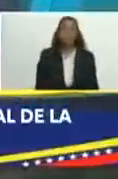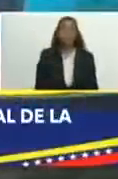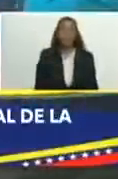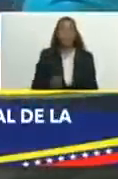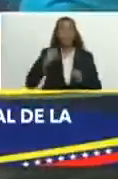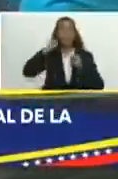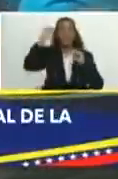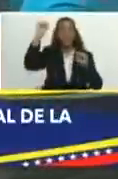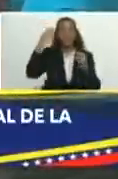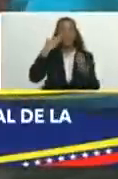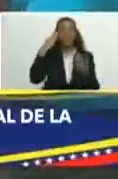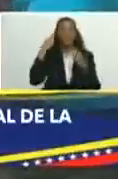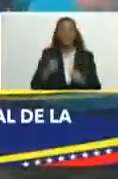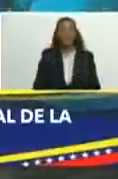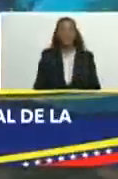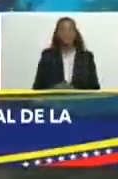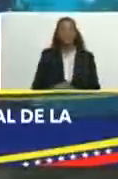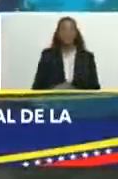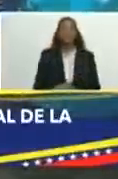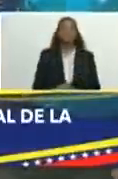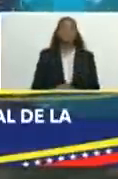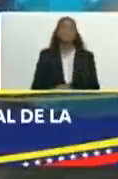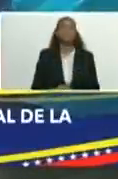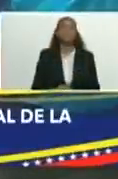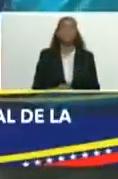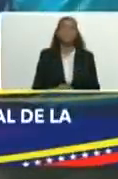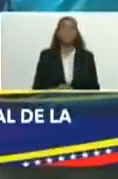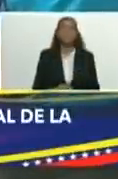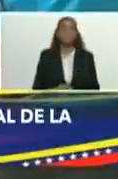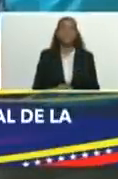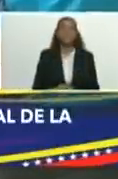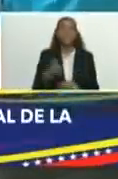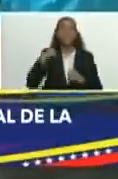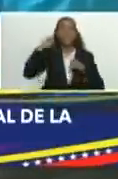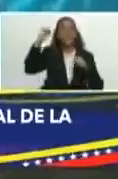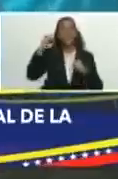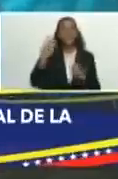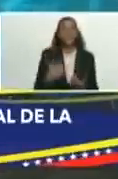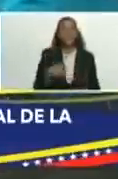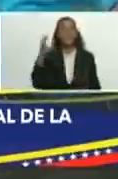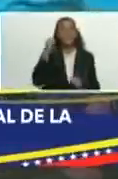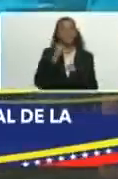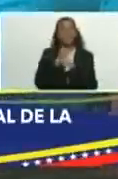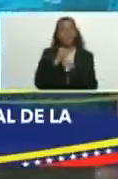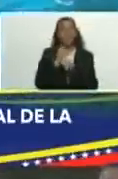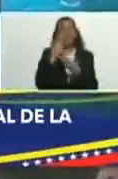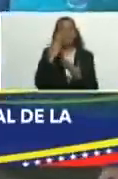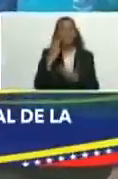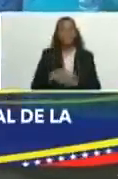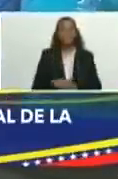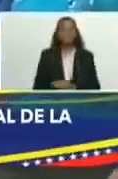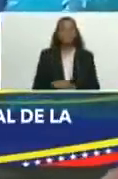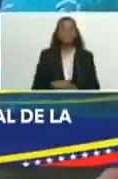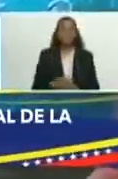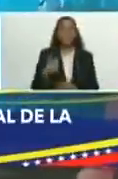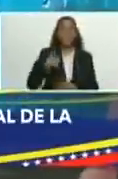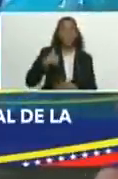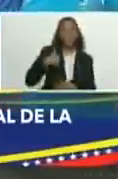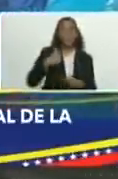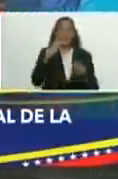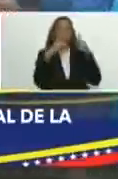¡Victoria segura! ¡Victoria segura! ¡Trabajo en equipo! Mira, este va para mi TikTok aquí,